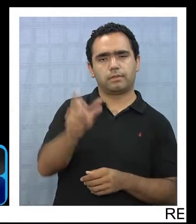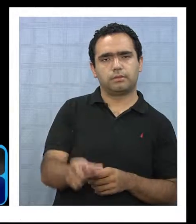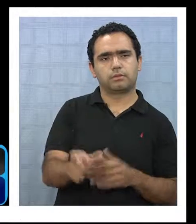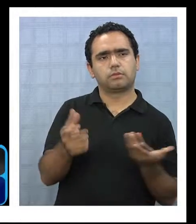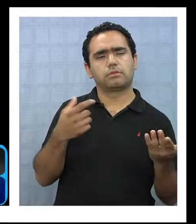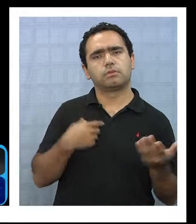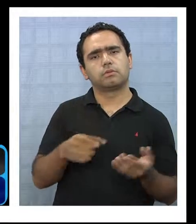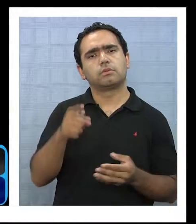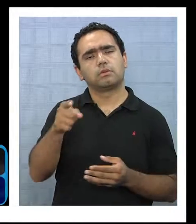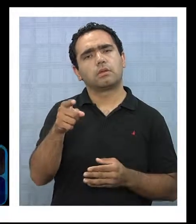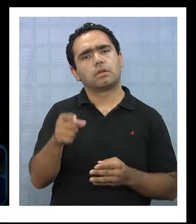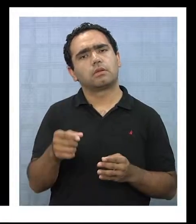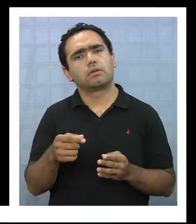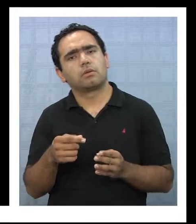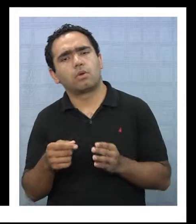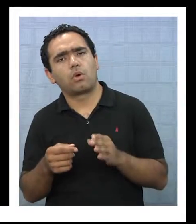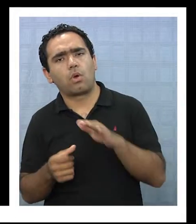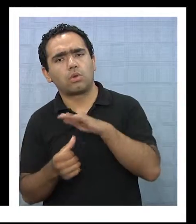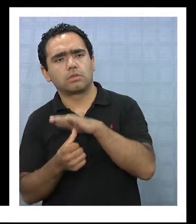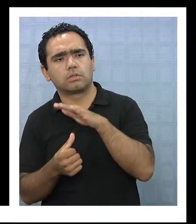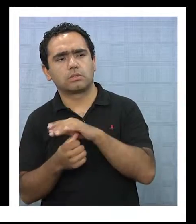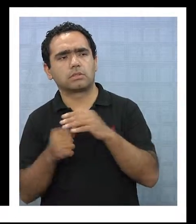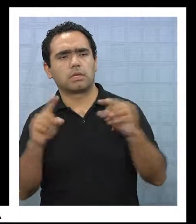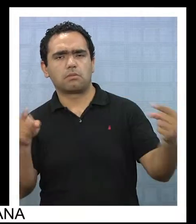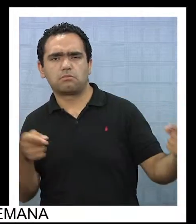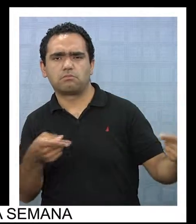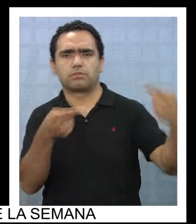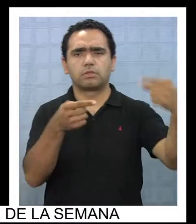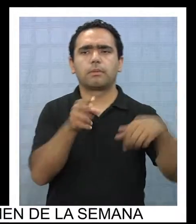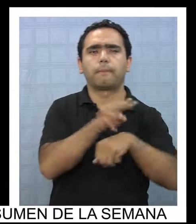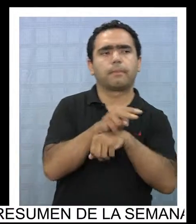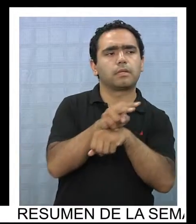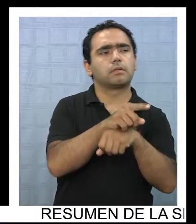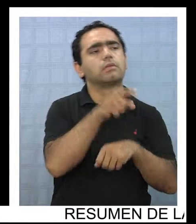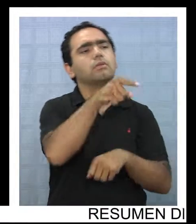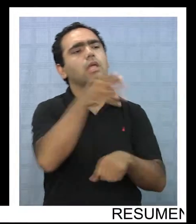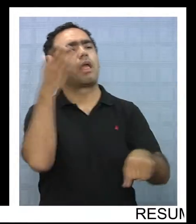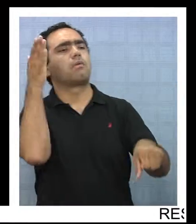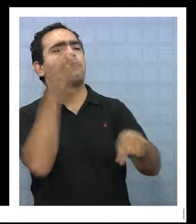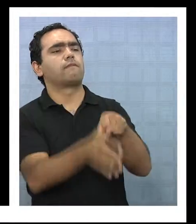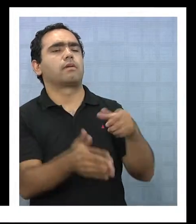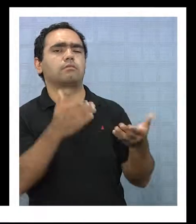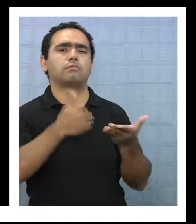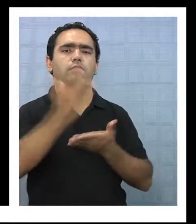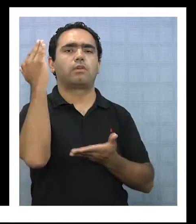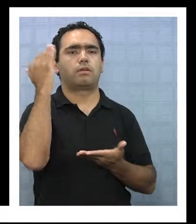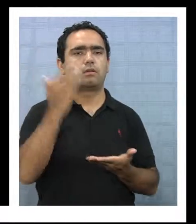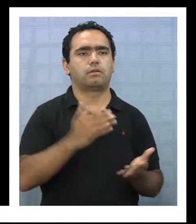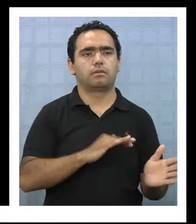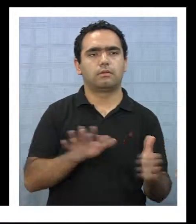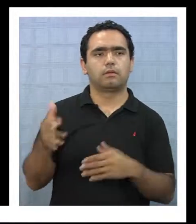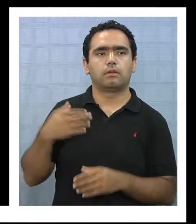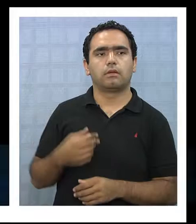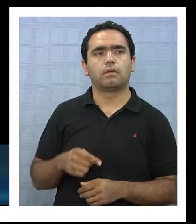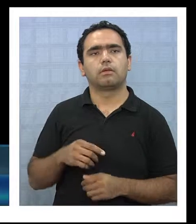el concejal por la comuna de Iquique enfrenta a los inspectores, aludiendo que serán removidos de sus cargos.